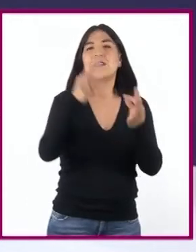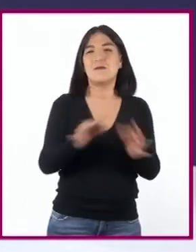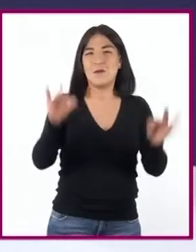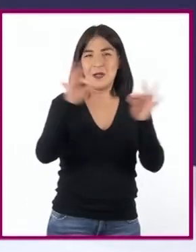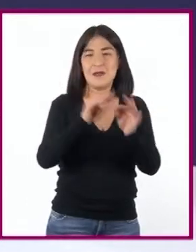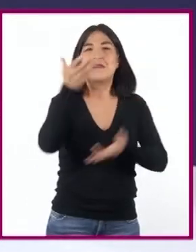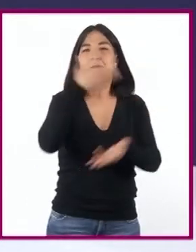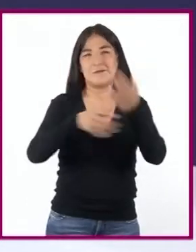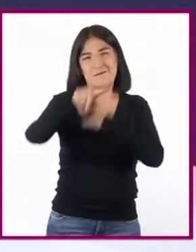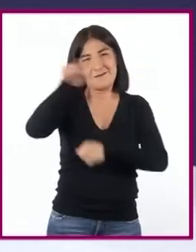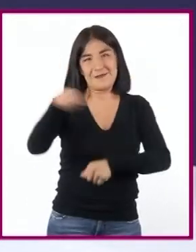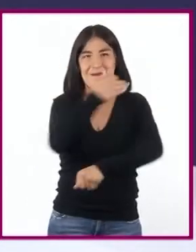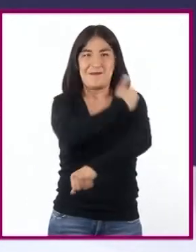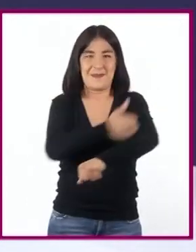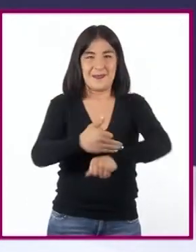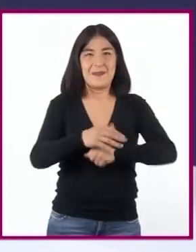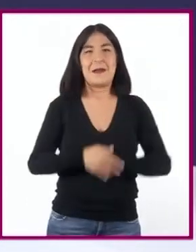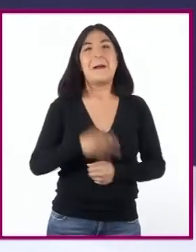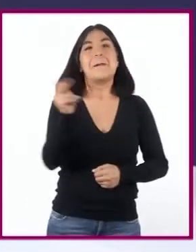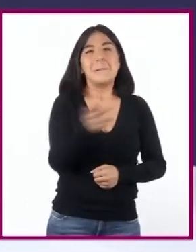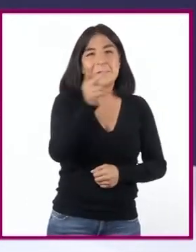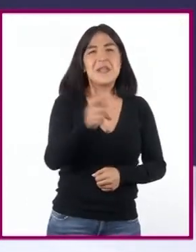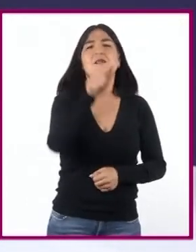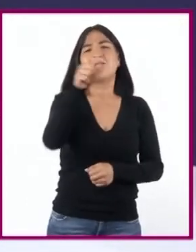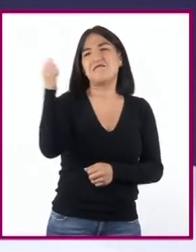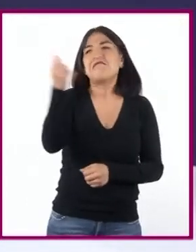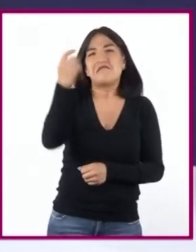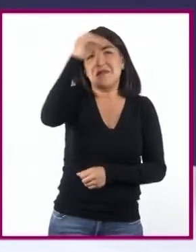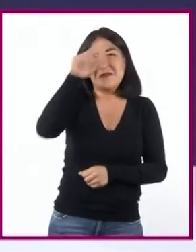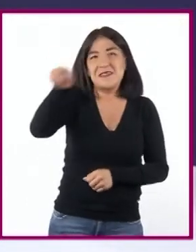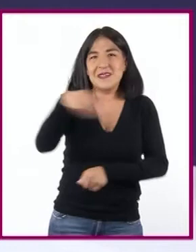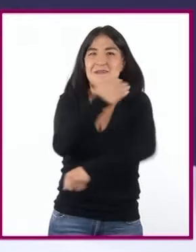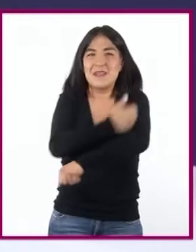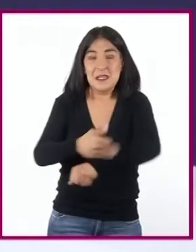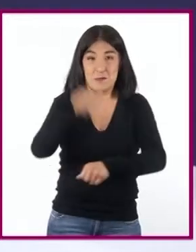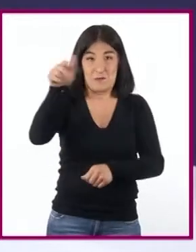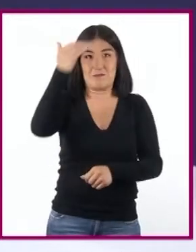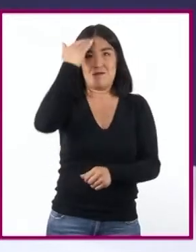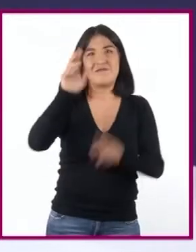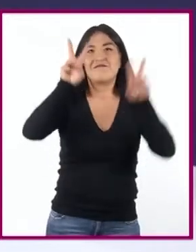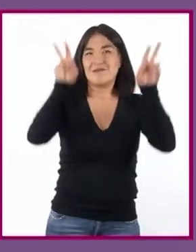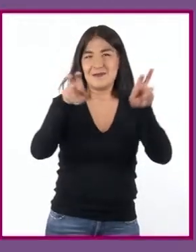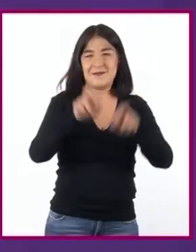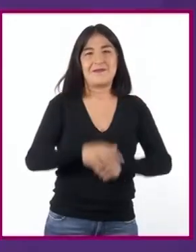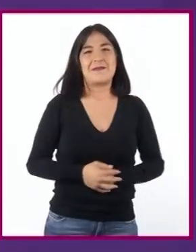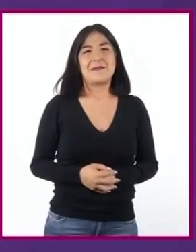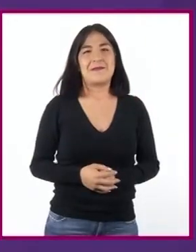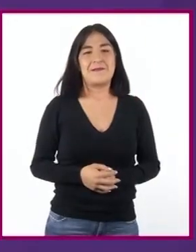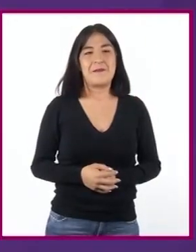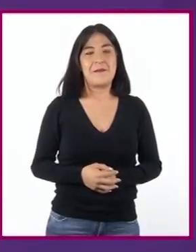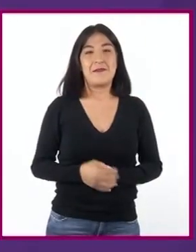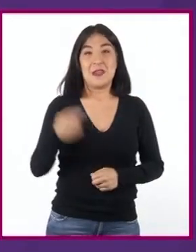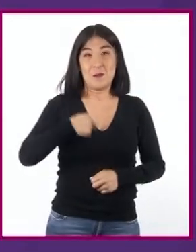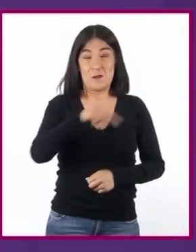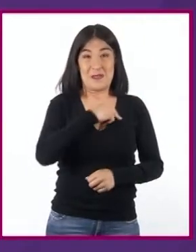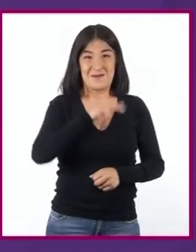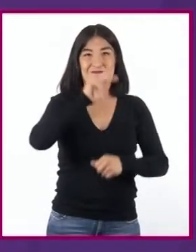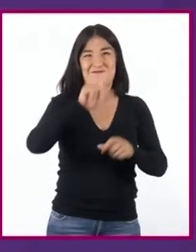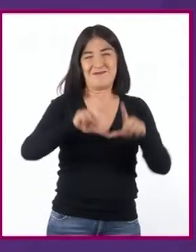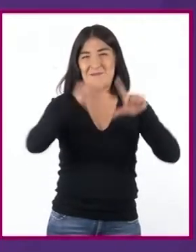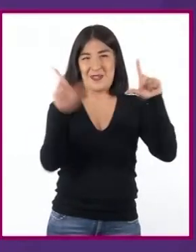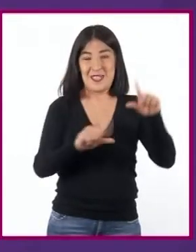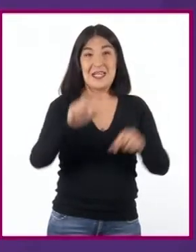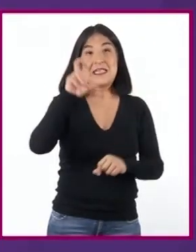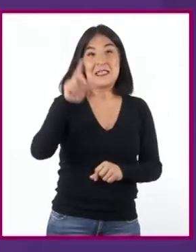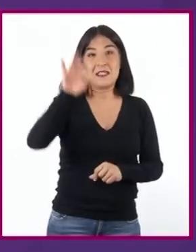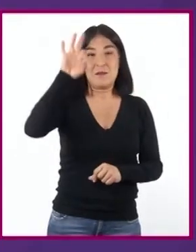y compártanlo con su familia. Pregúntenles qué opinan y si conocen del tema. En nuestro país, el 30%